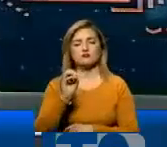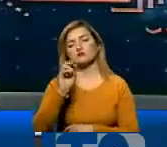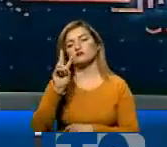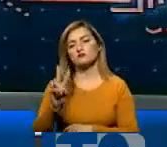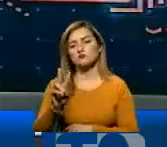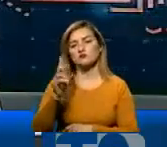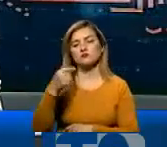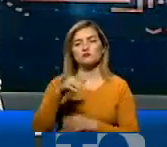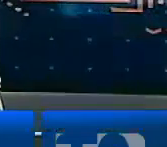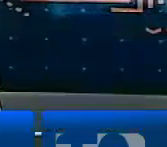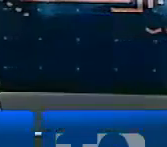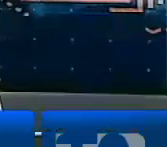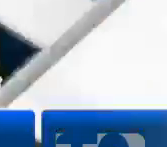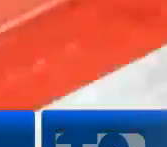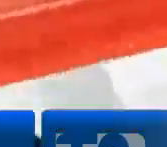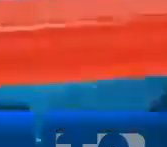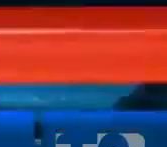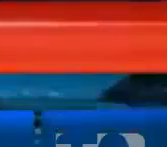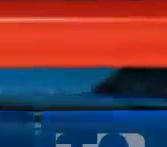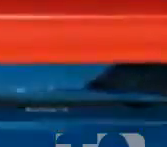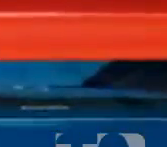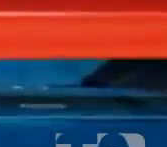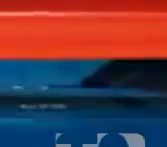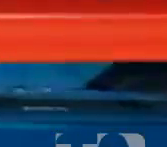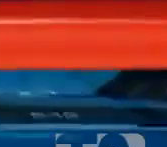dólares. Dayana Monroy informa.